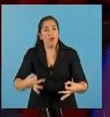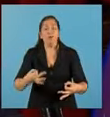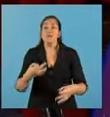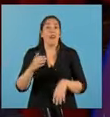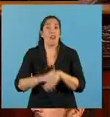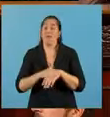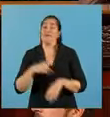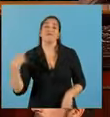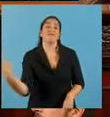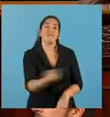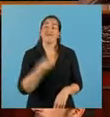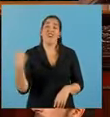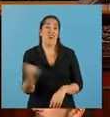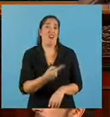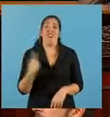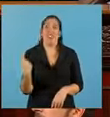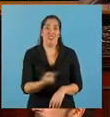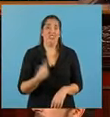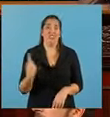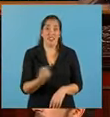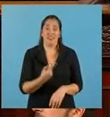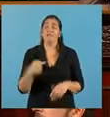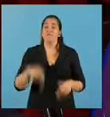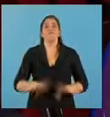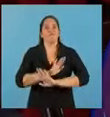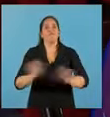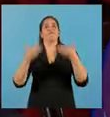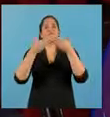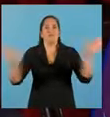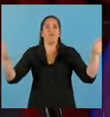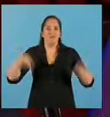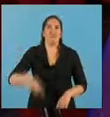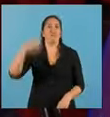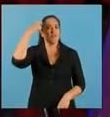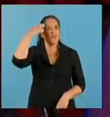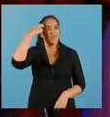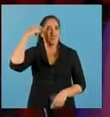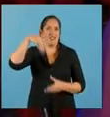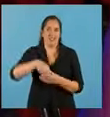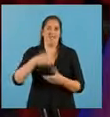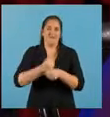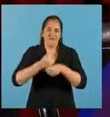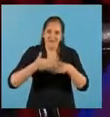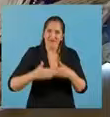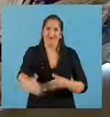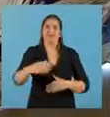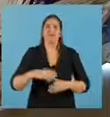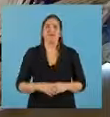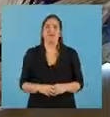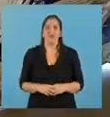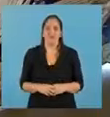construirla. De este modo, doy por inaugurado el presente ciclo legislativo. Muchas gracias.